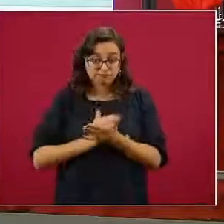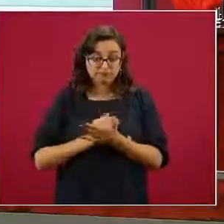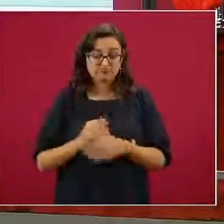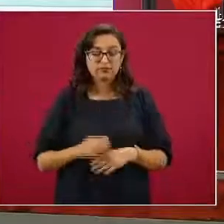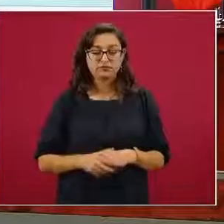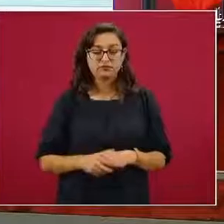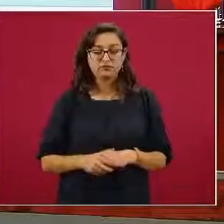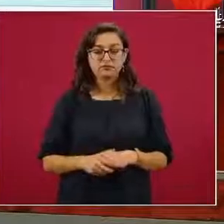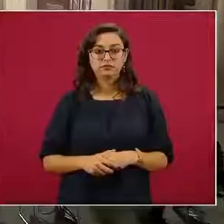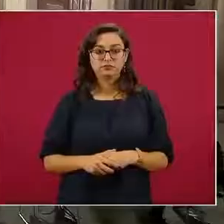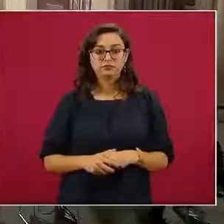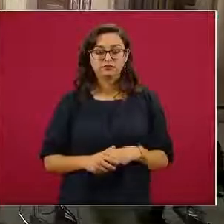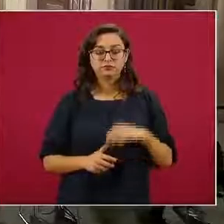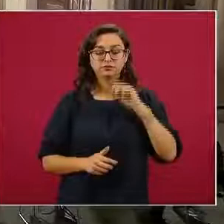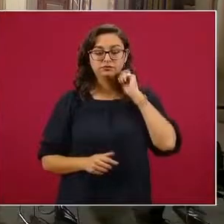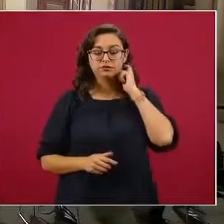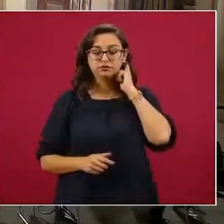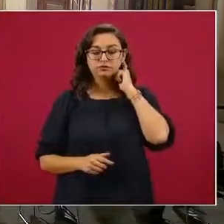Y aquí aporto un dato,